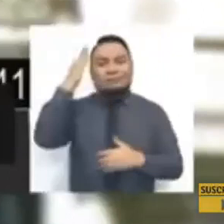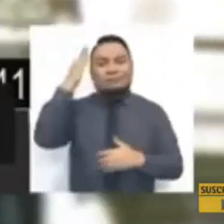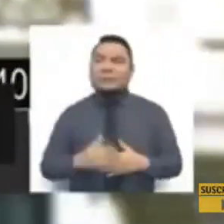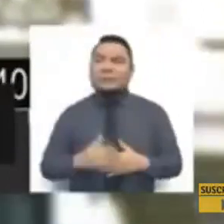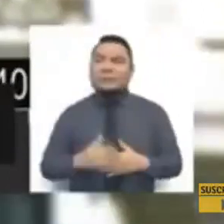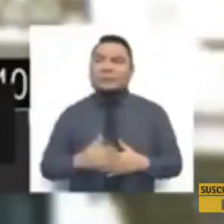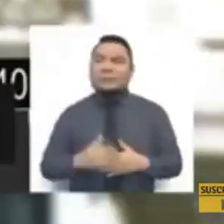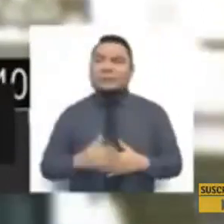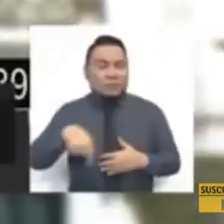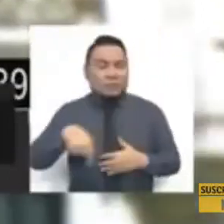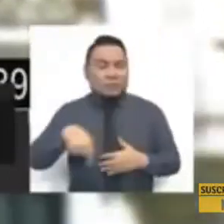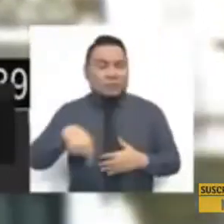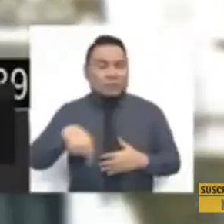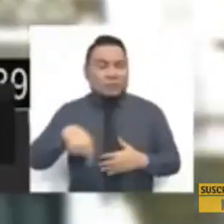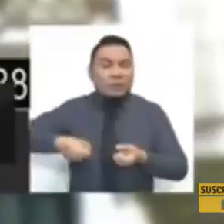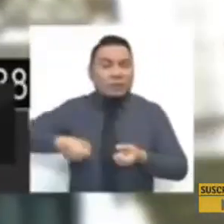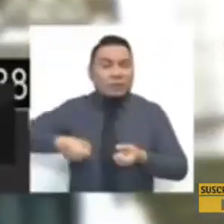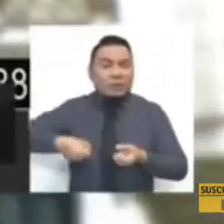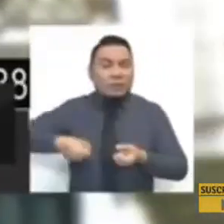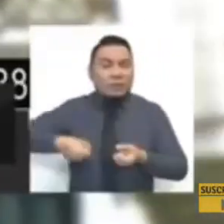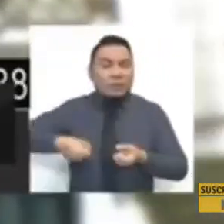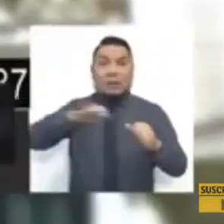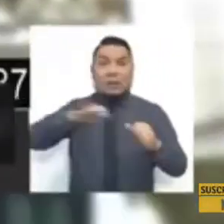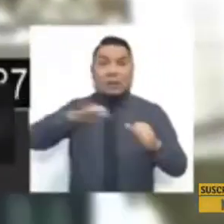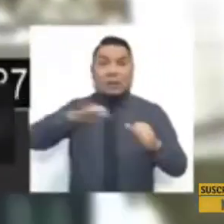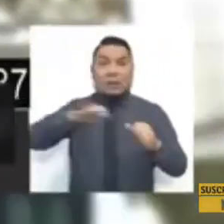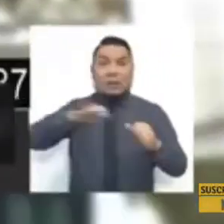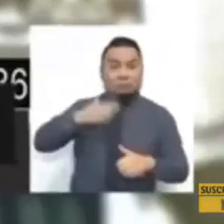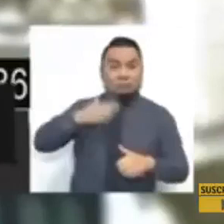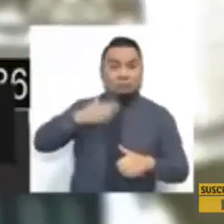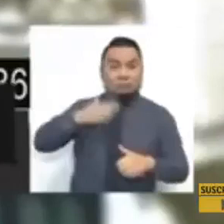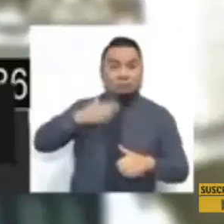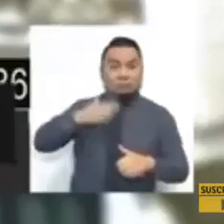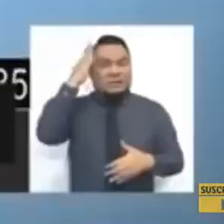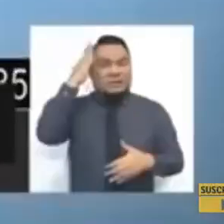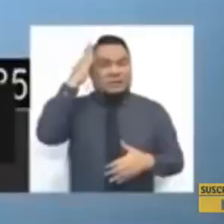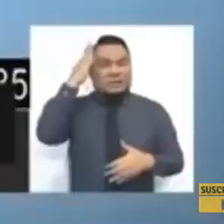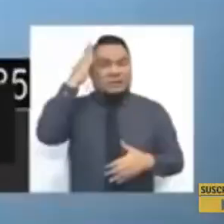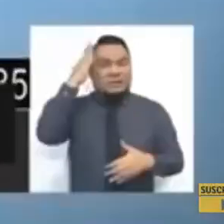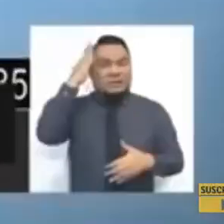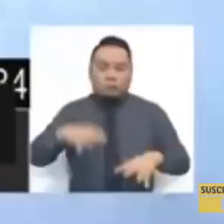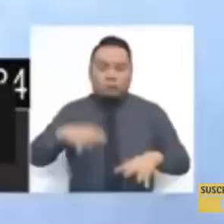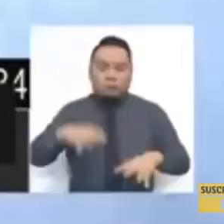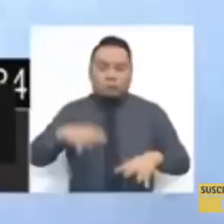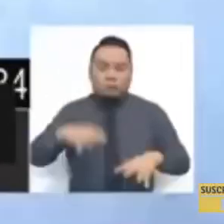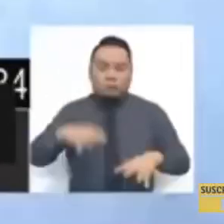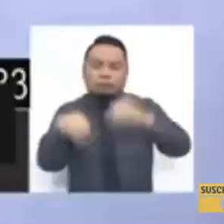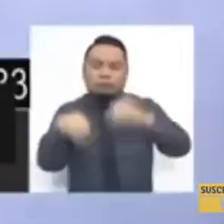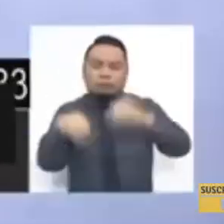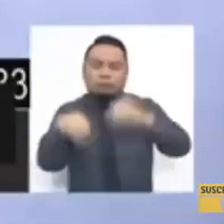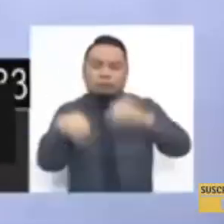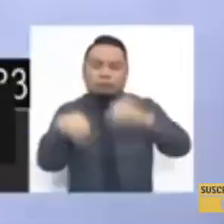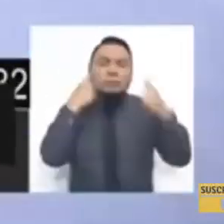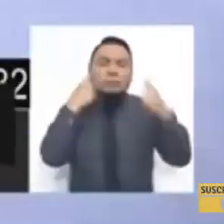Nosotros, los del campo, nosotros los del ANDE, sabemos muy bien que el mejor abono de la tierra es el sudor del hombre.